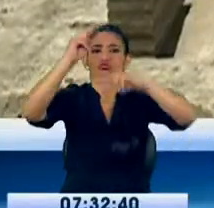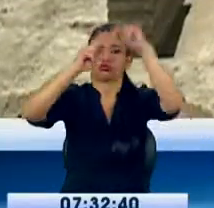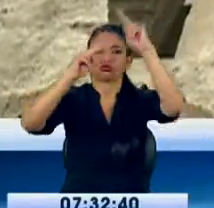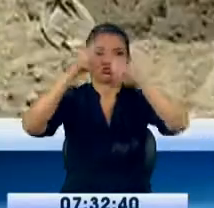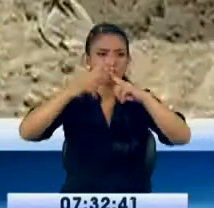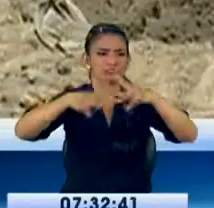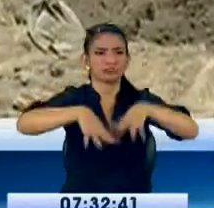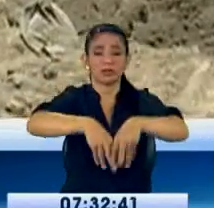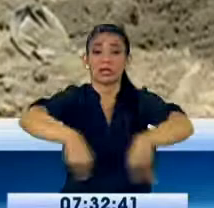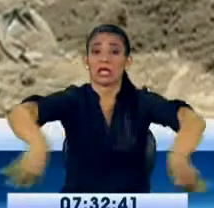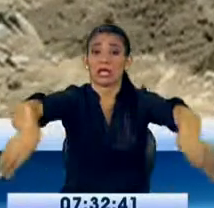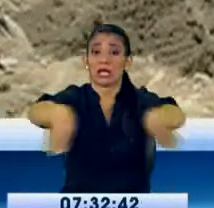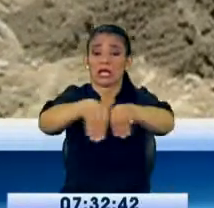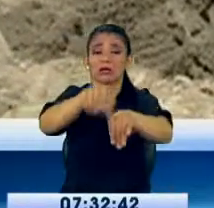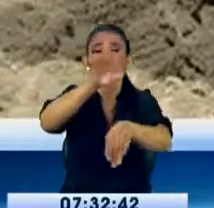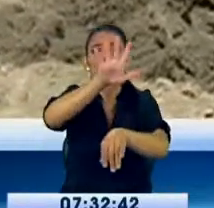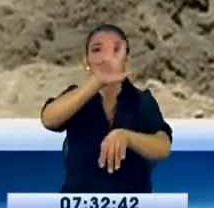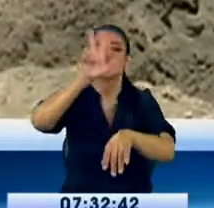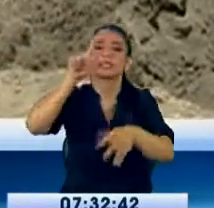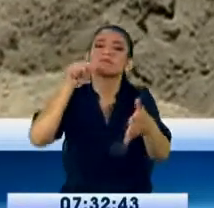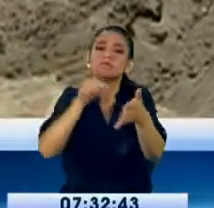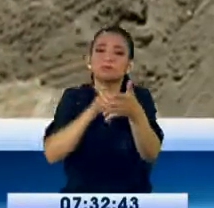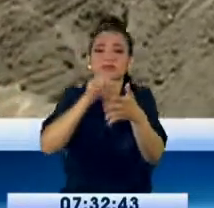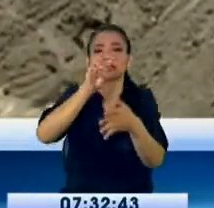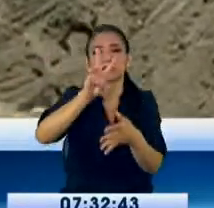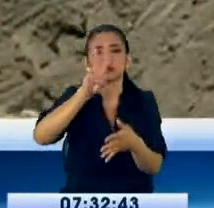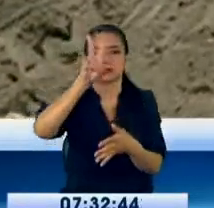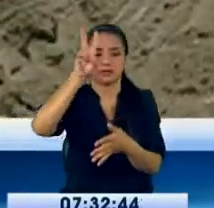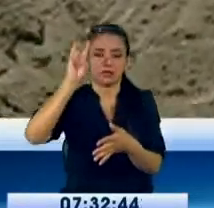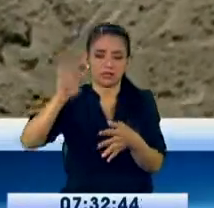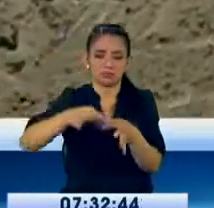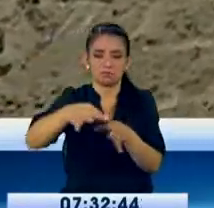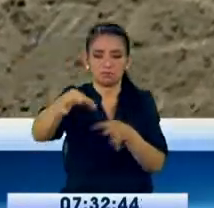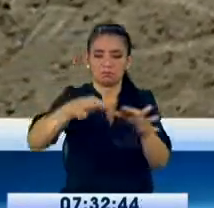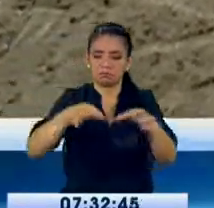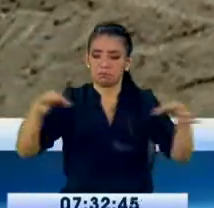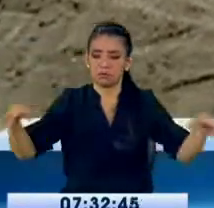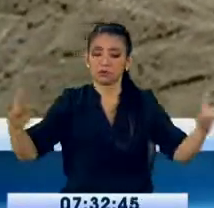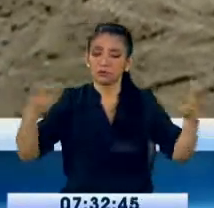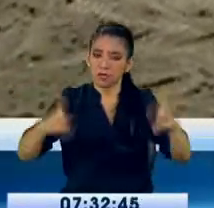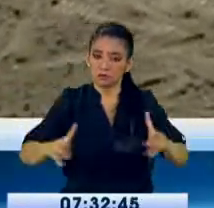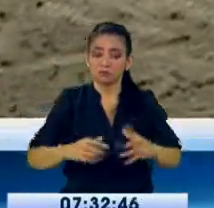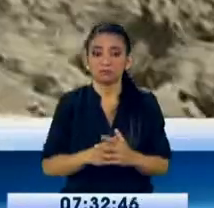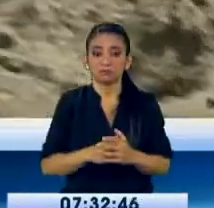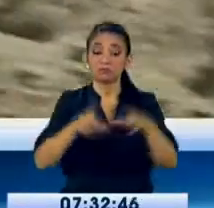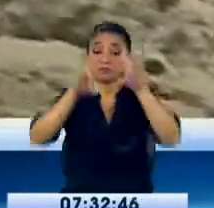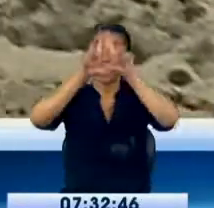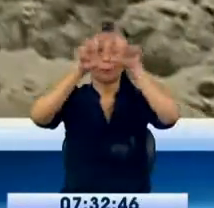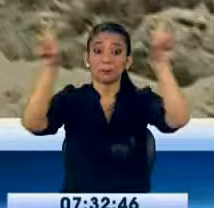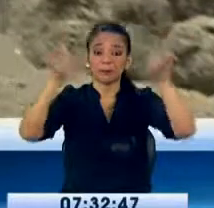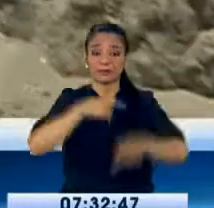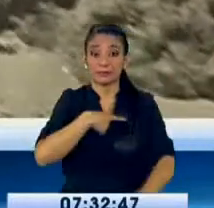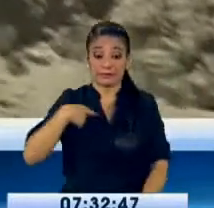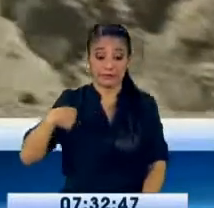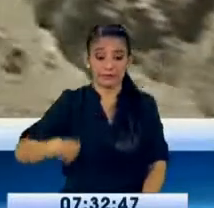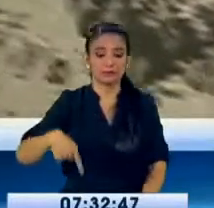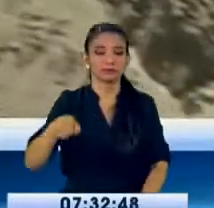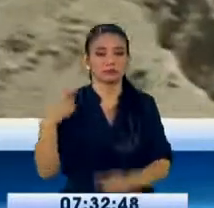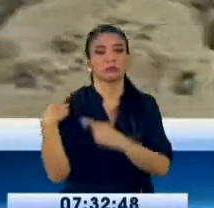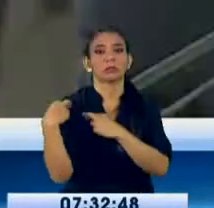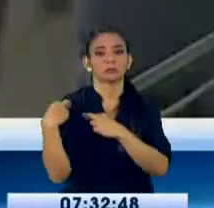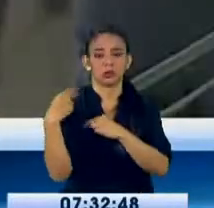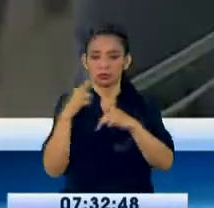área de terreno de 5626 Met cu una empresa China la encargada de la